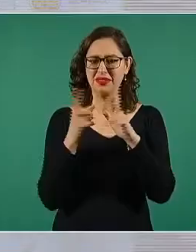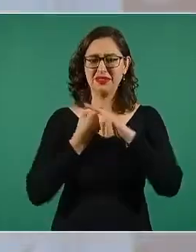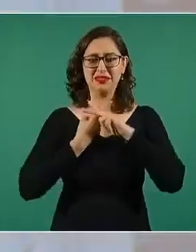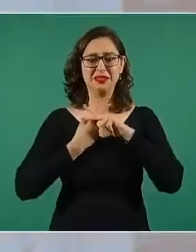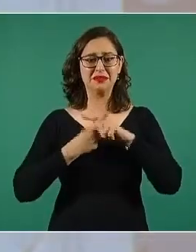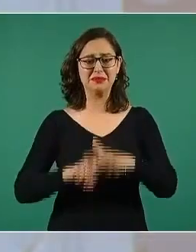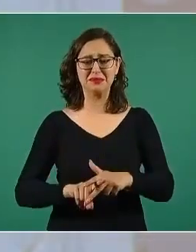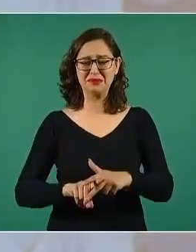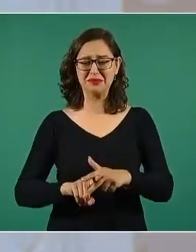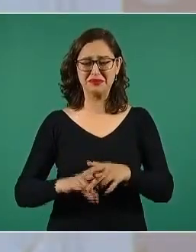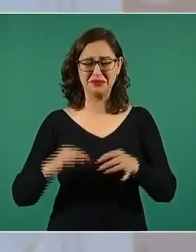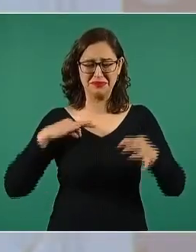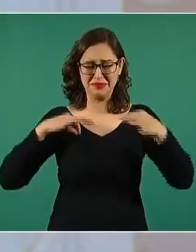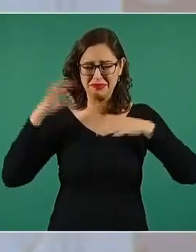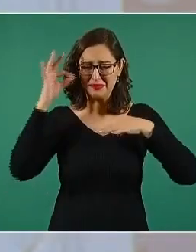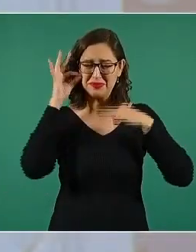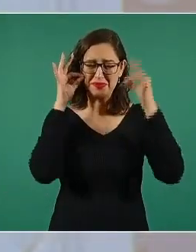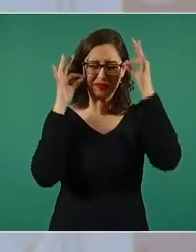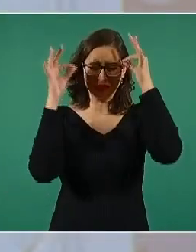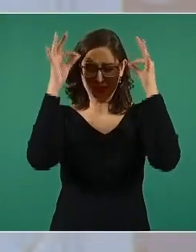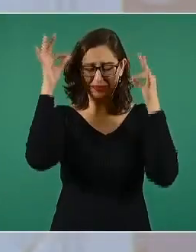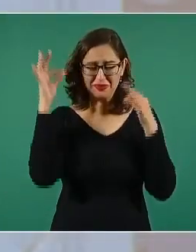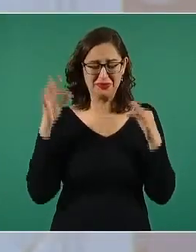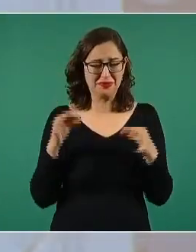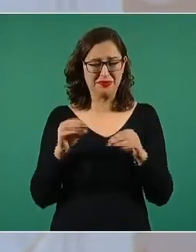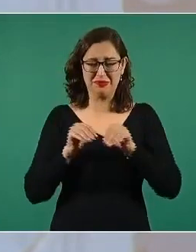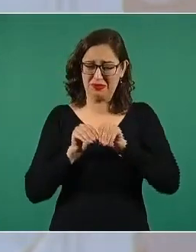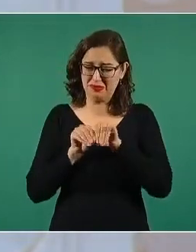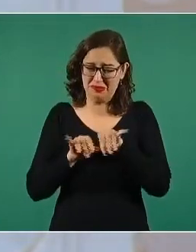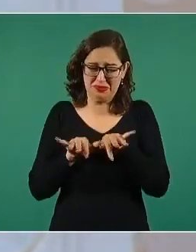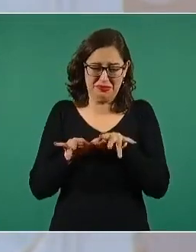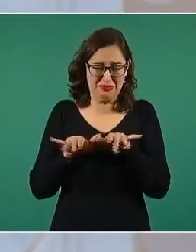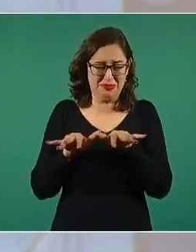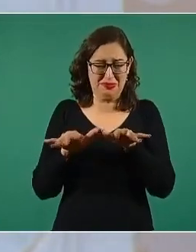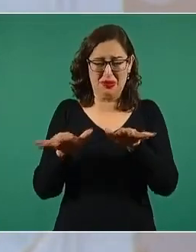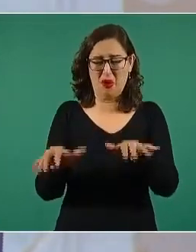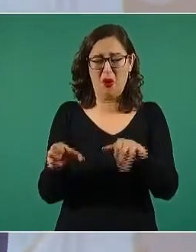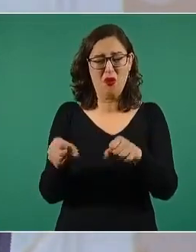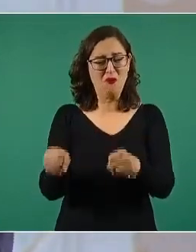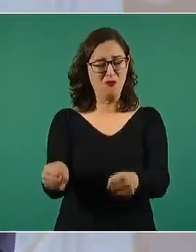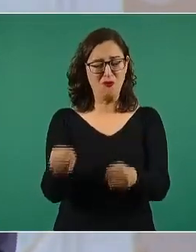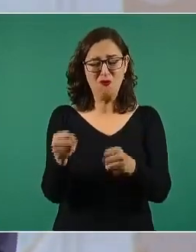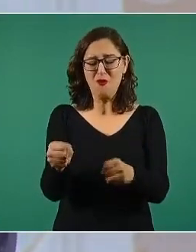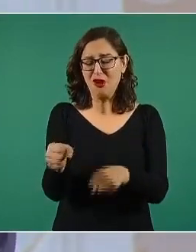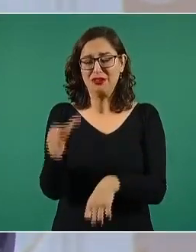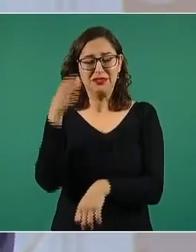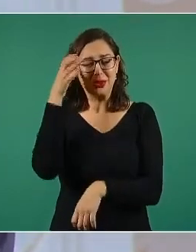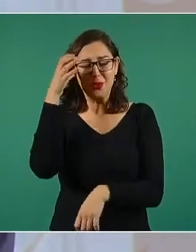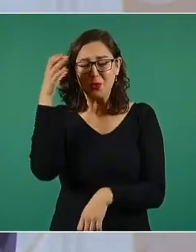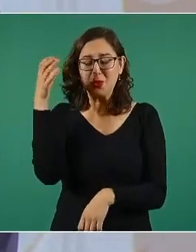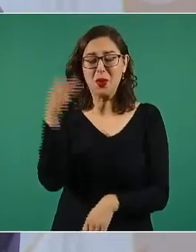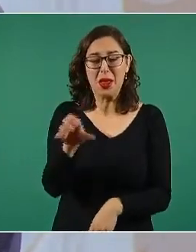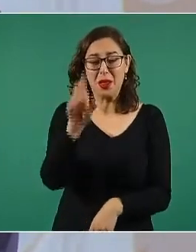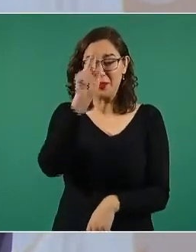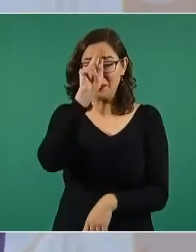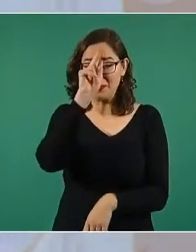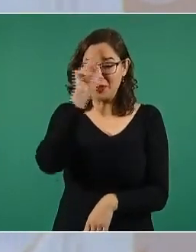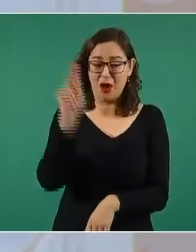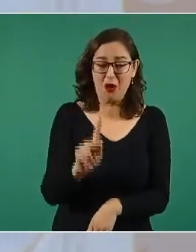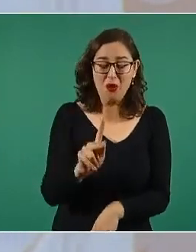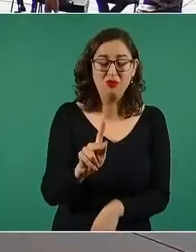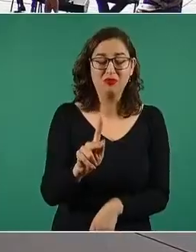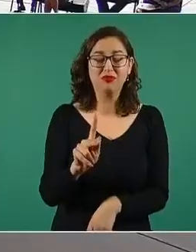de sarampión y vínoles tan recia y tan cruel que creo